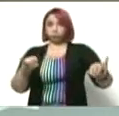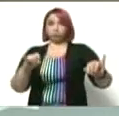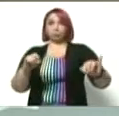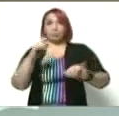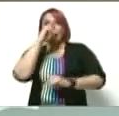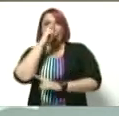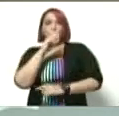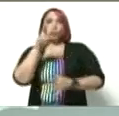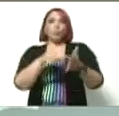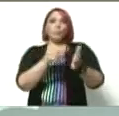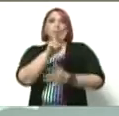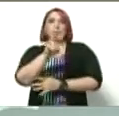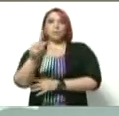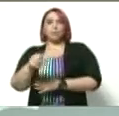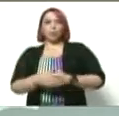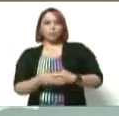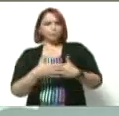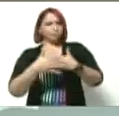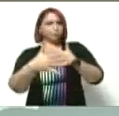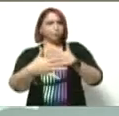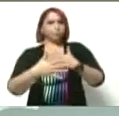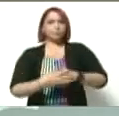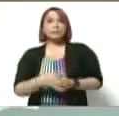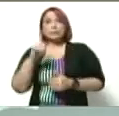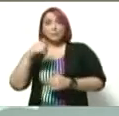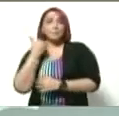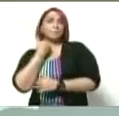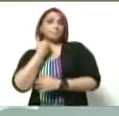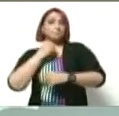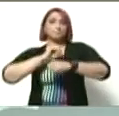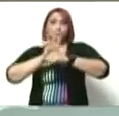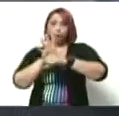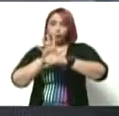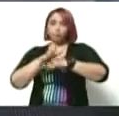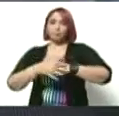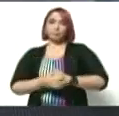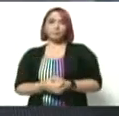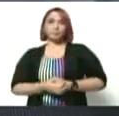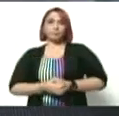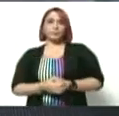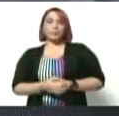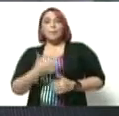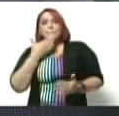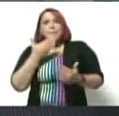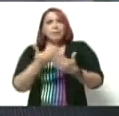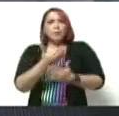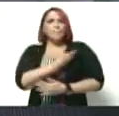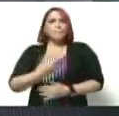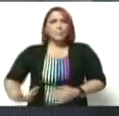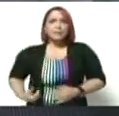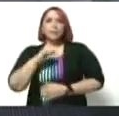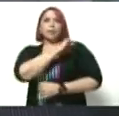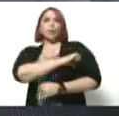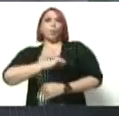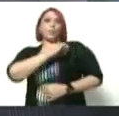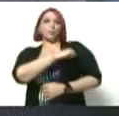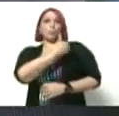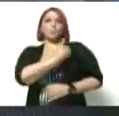2021 que transcurrió también en pandemia y nos ha pedido el presidente a la comisión presidencial